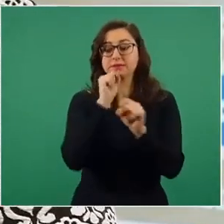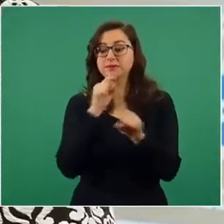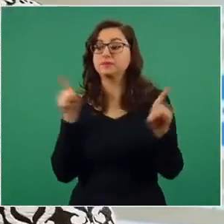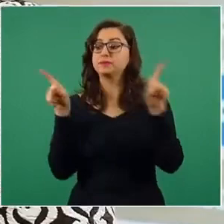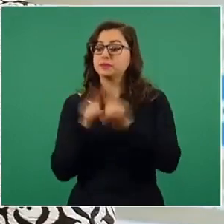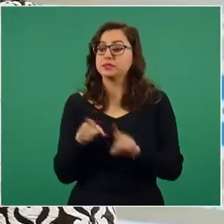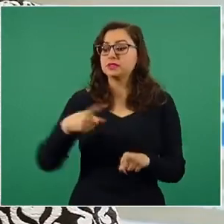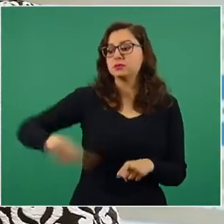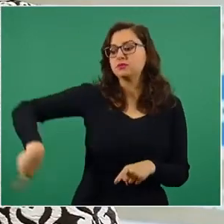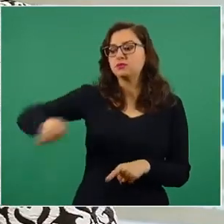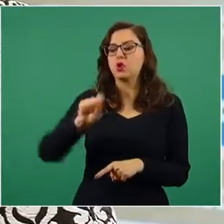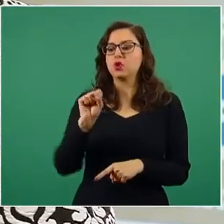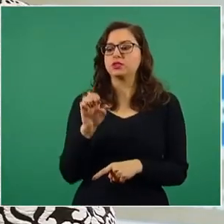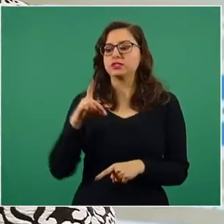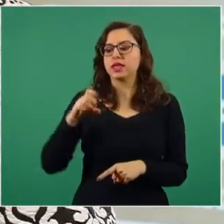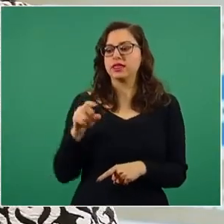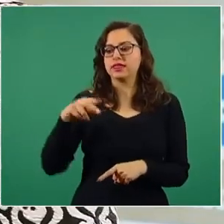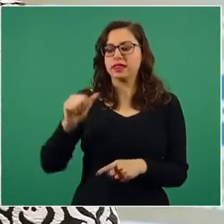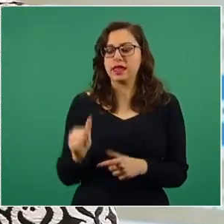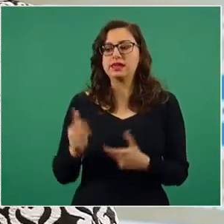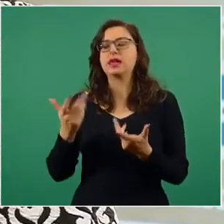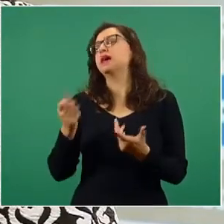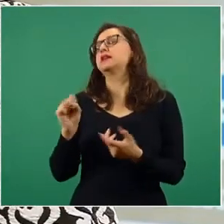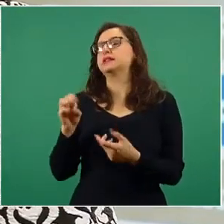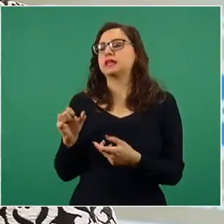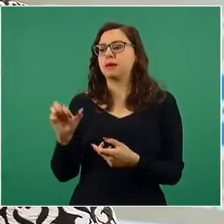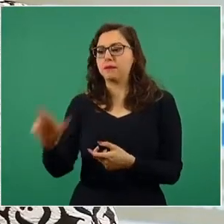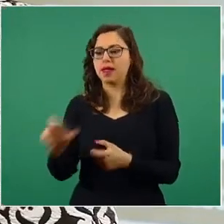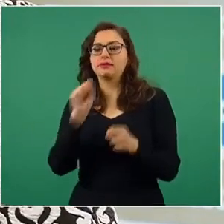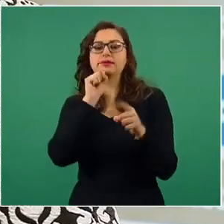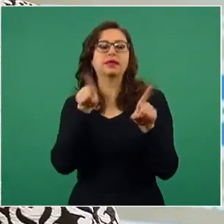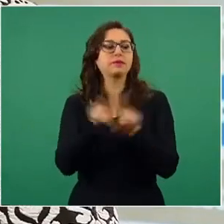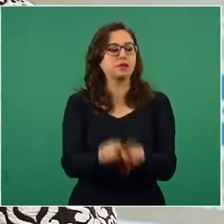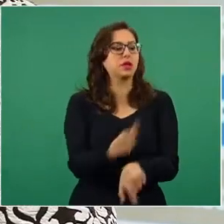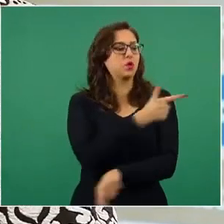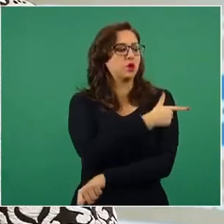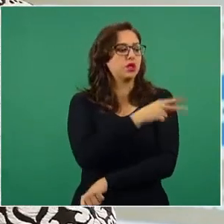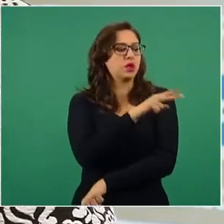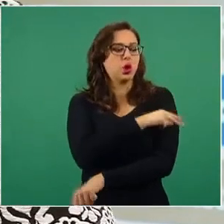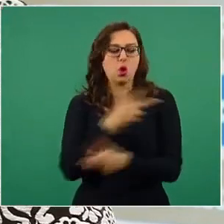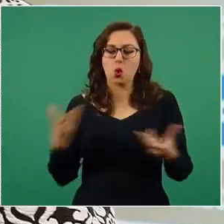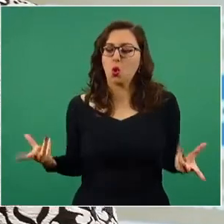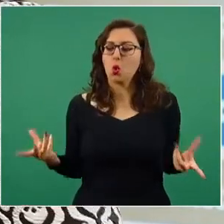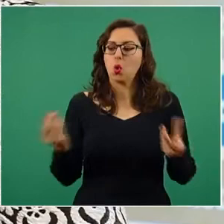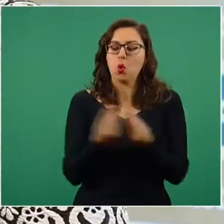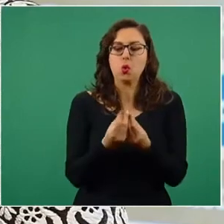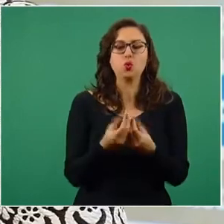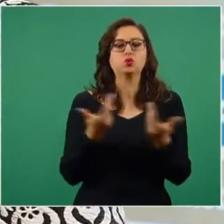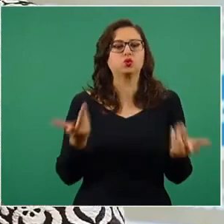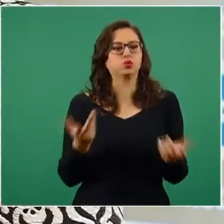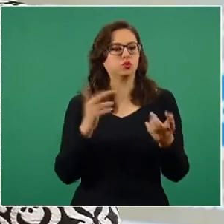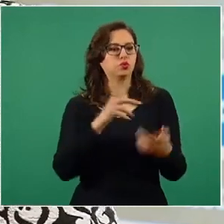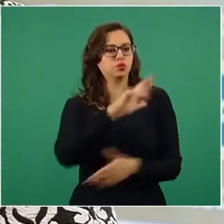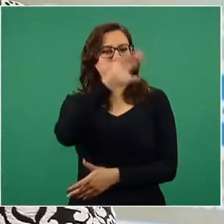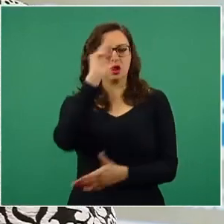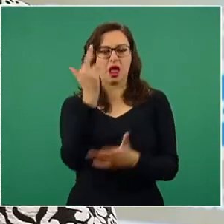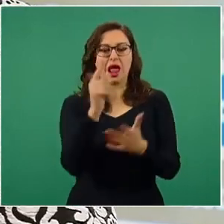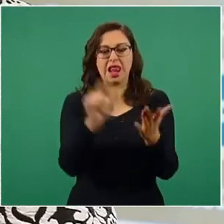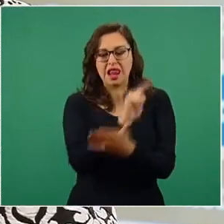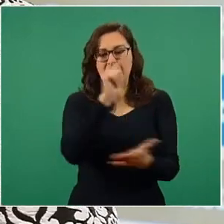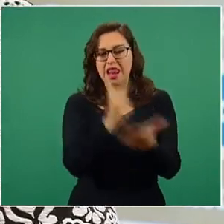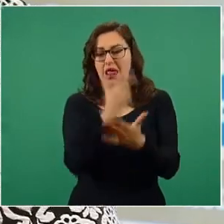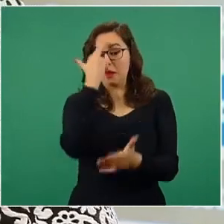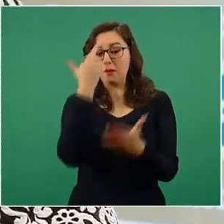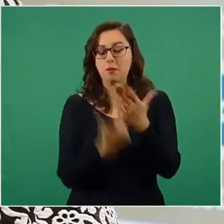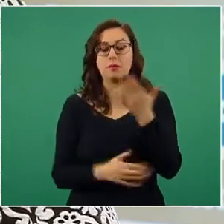a través de la Guardia Nacional como instrumento primordial del gobierno federal en la prevención del delito, la preservación de la seguridad